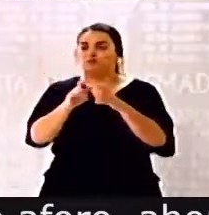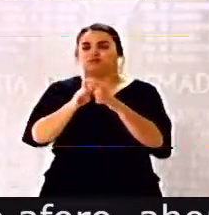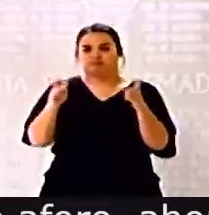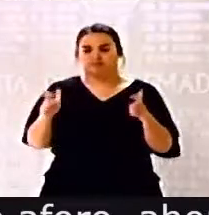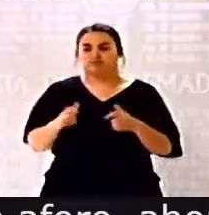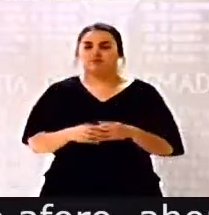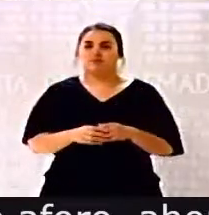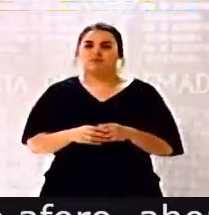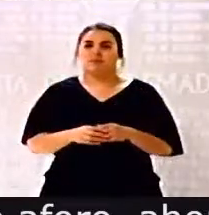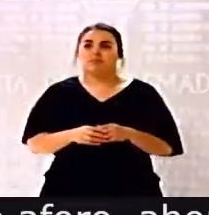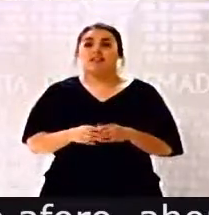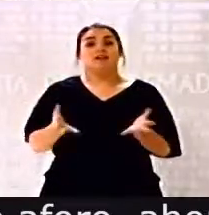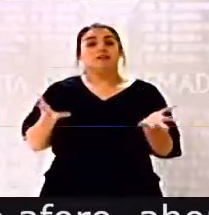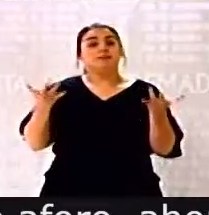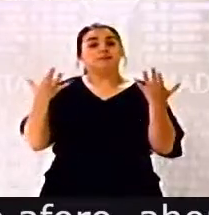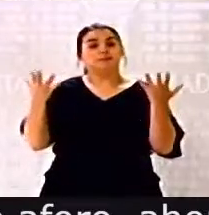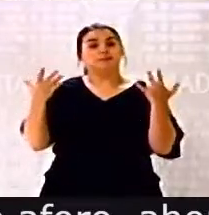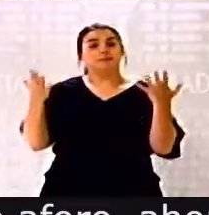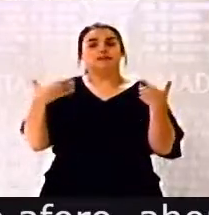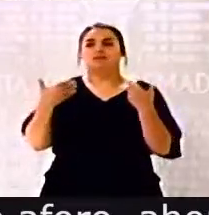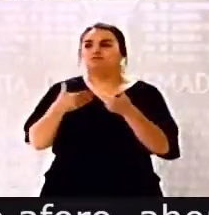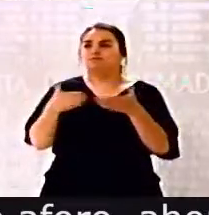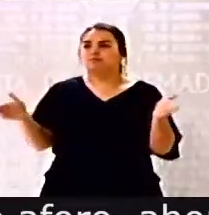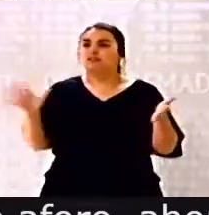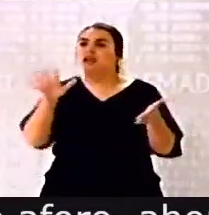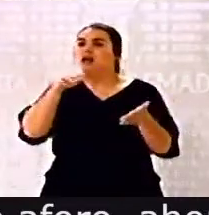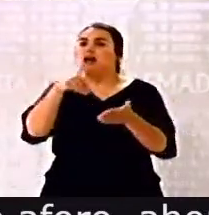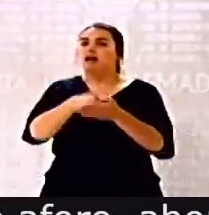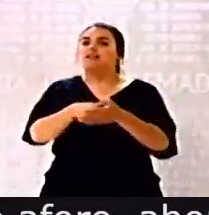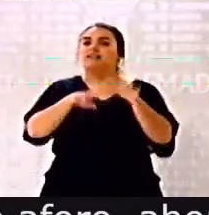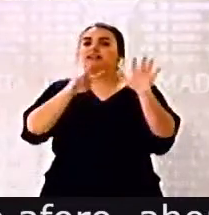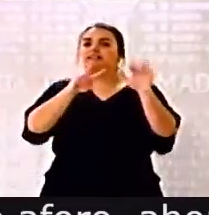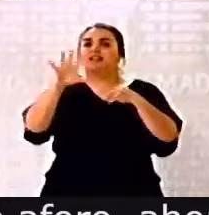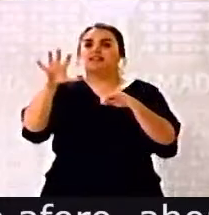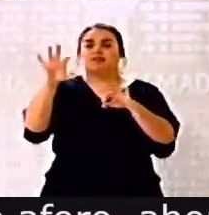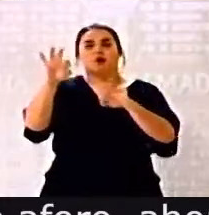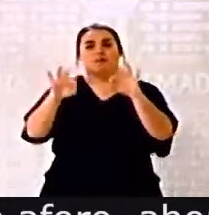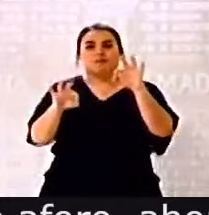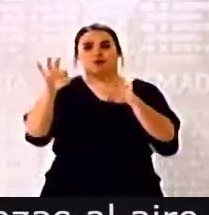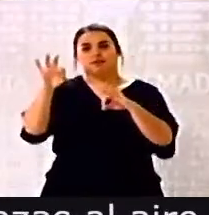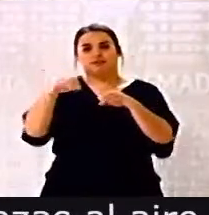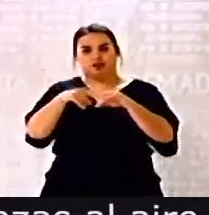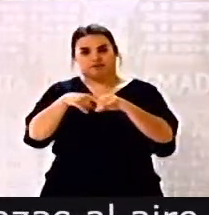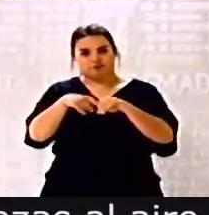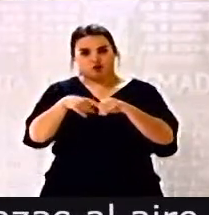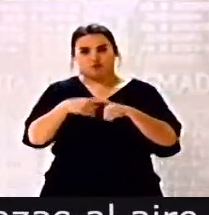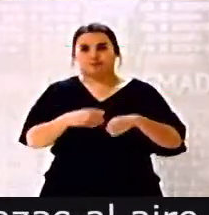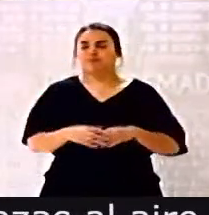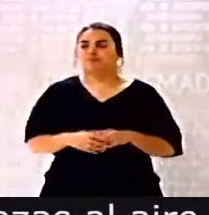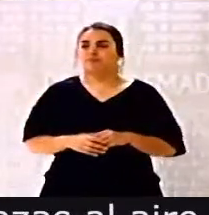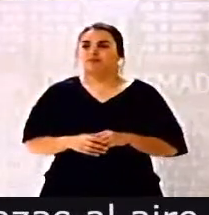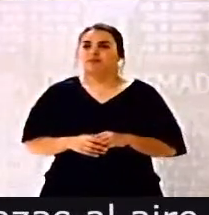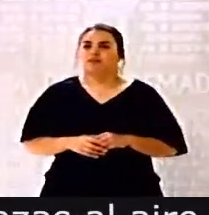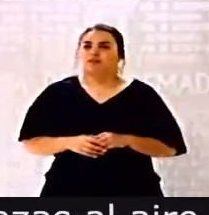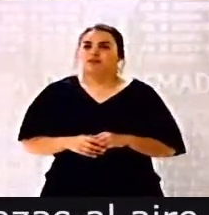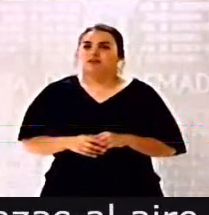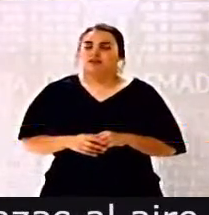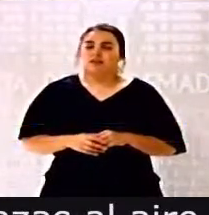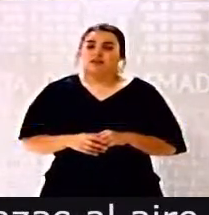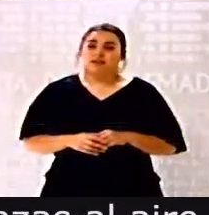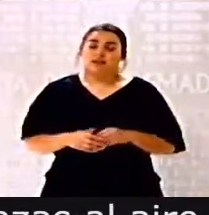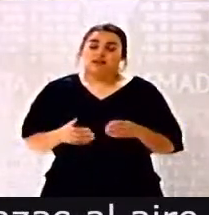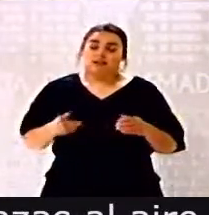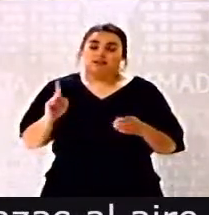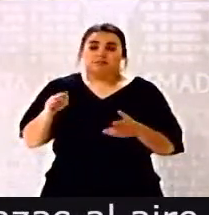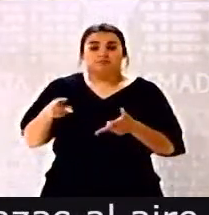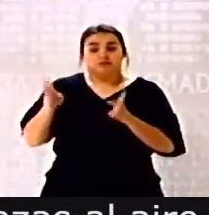que las terrazas al aire libre se podrán abrir hasta en un 75% de su aforo, y que se